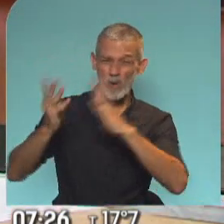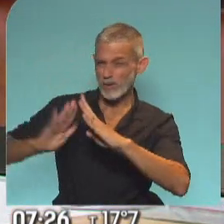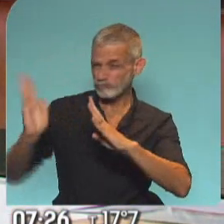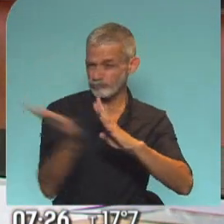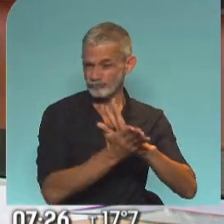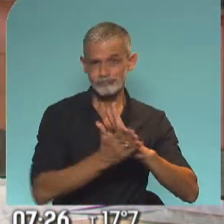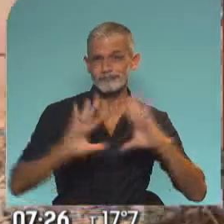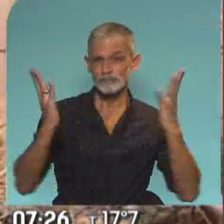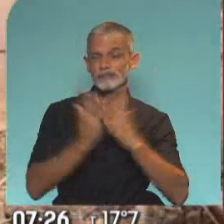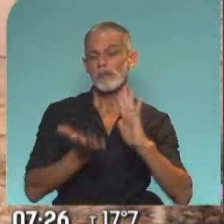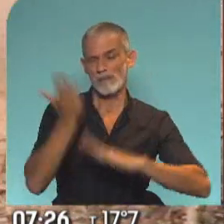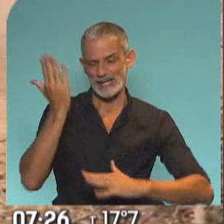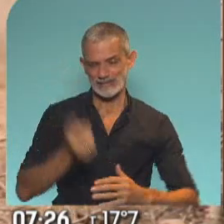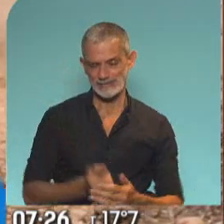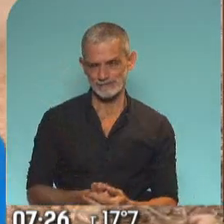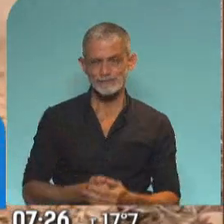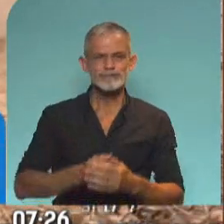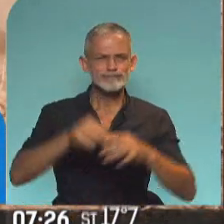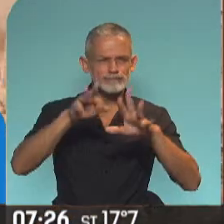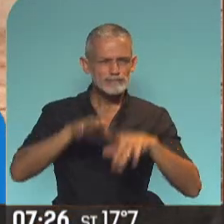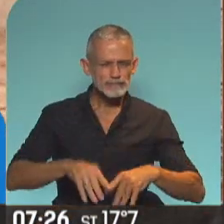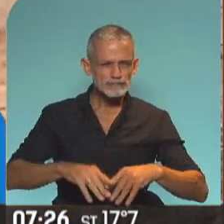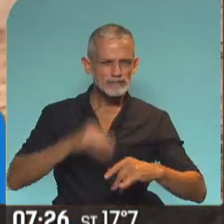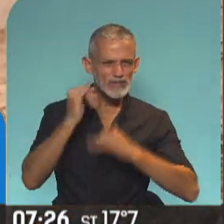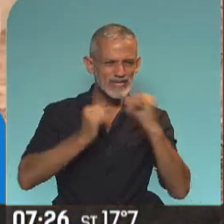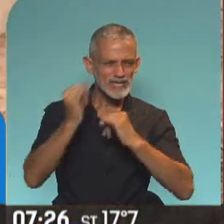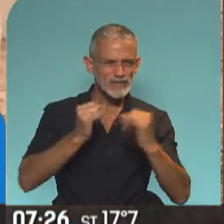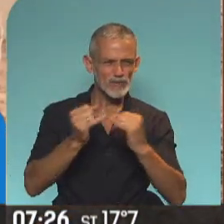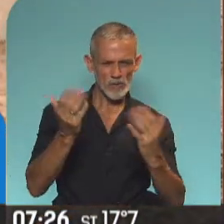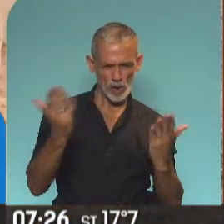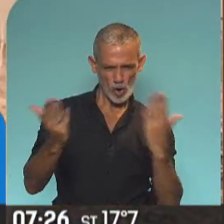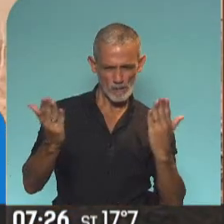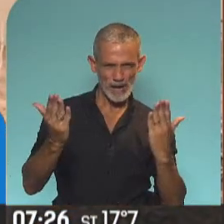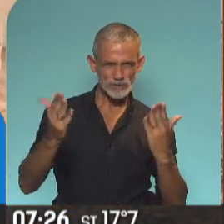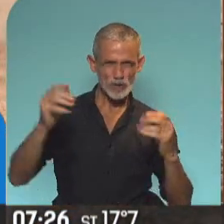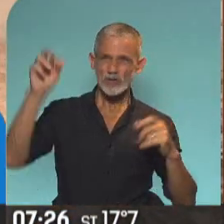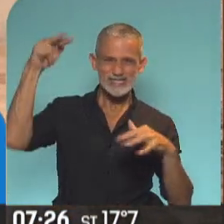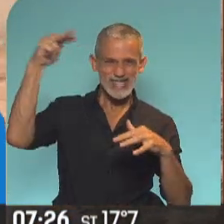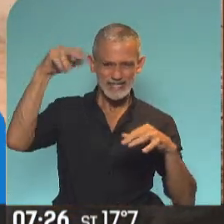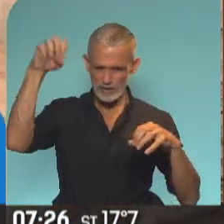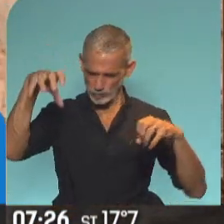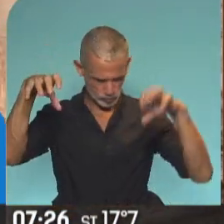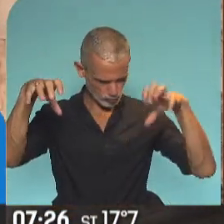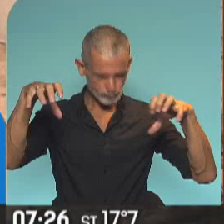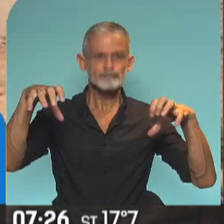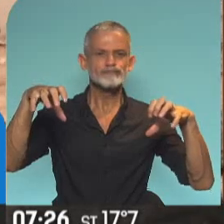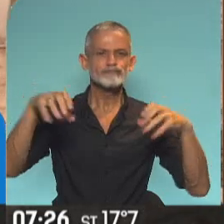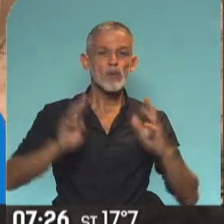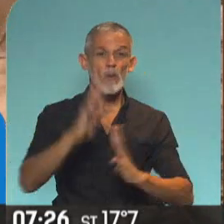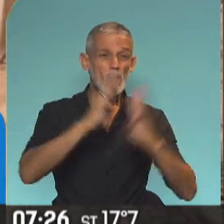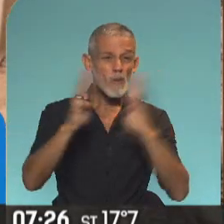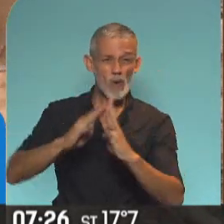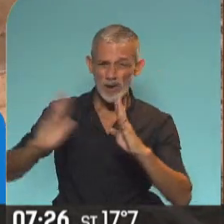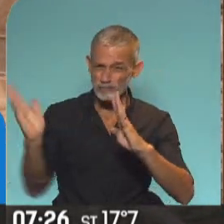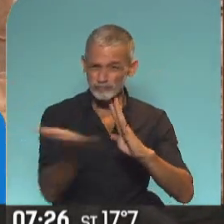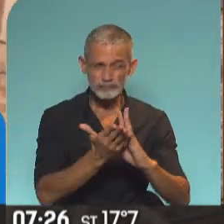mundial. Según el reporte realizado mediante la comparación de imágenes satelitales, la pérdida de bosques nativos